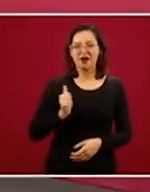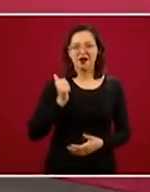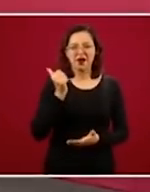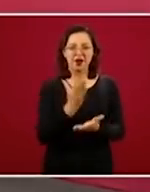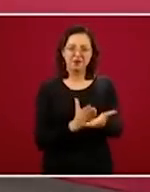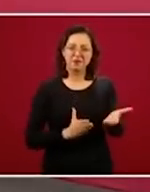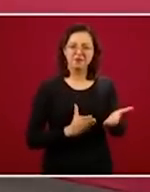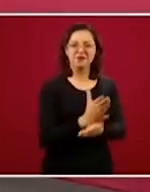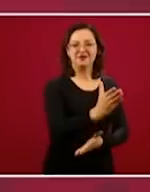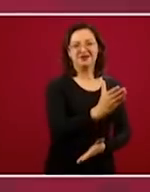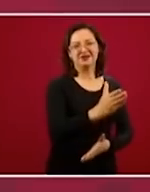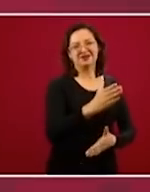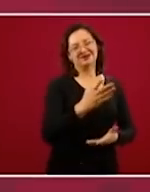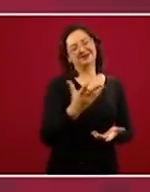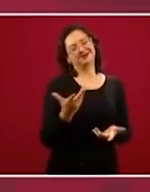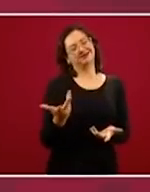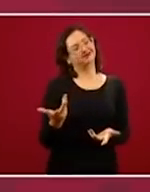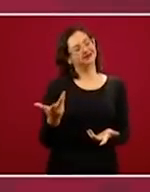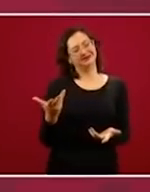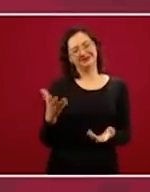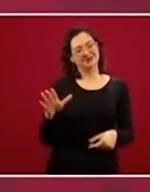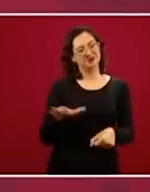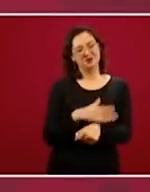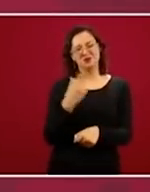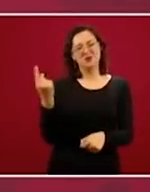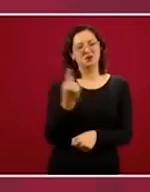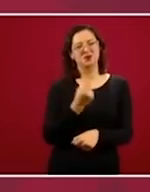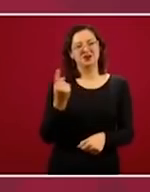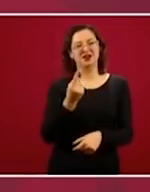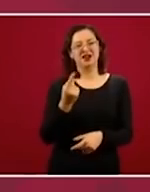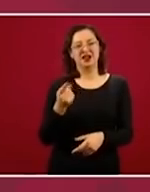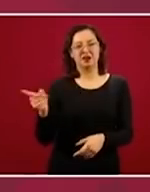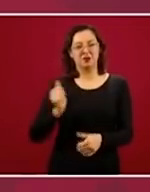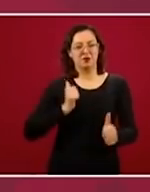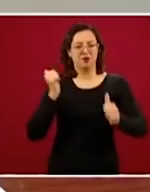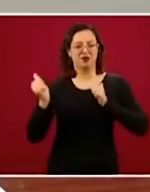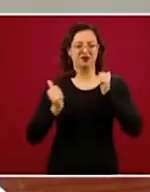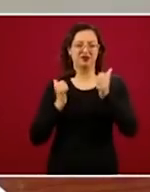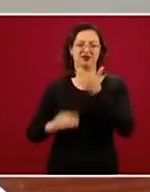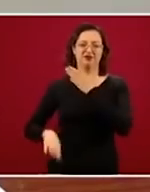a agarrar banderas porque están en contra de nosotros